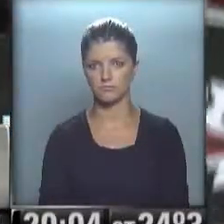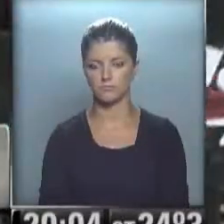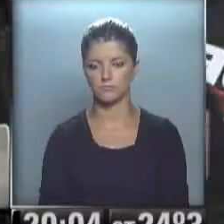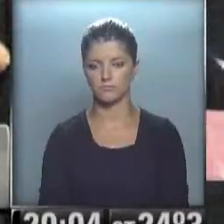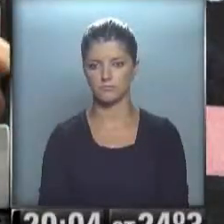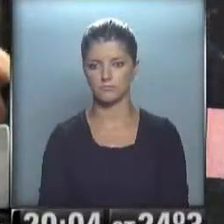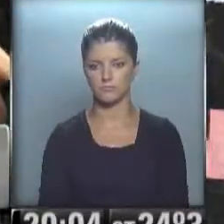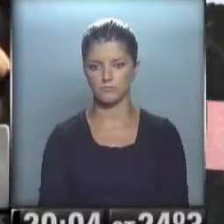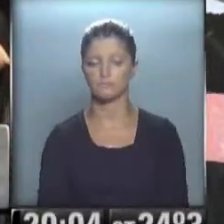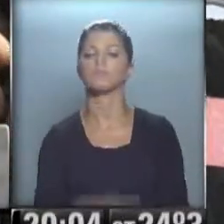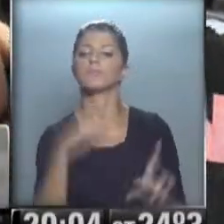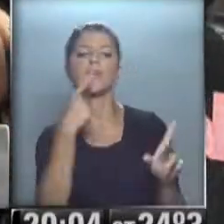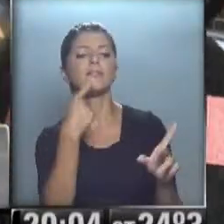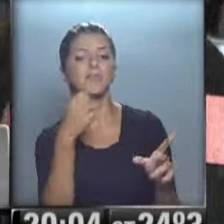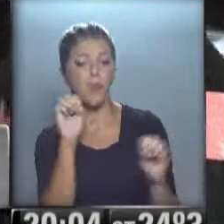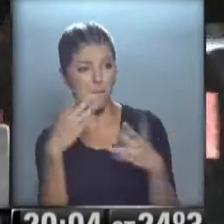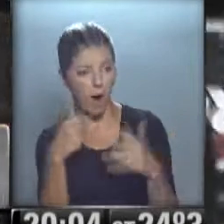¿No hay una mejora concreta en pesos?